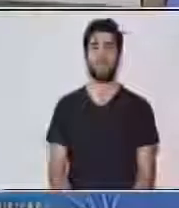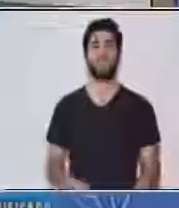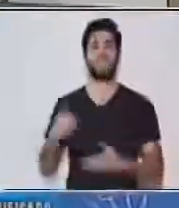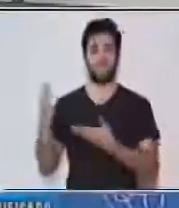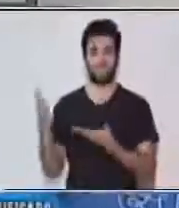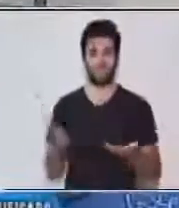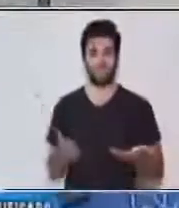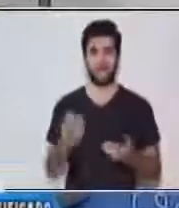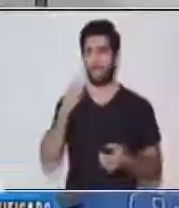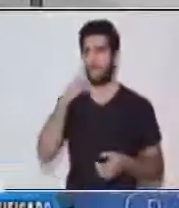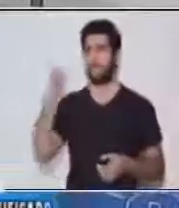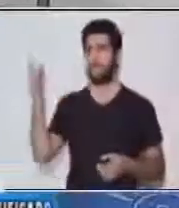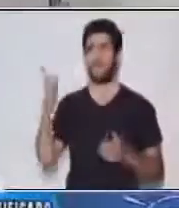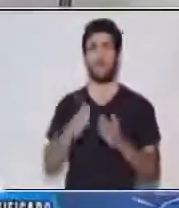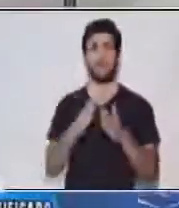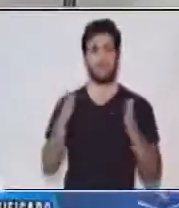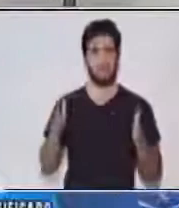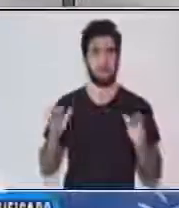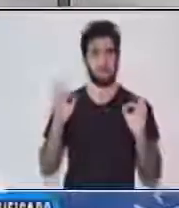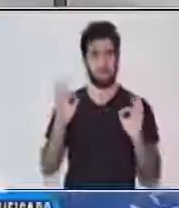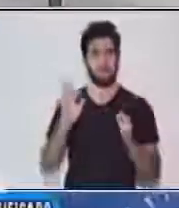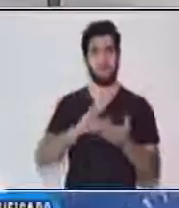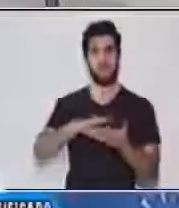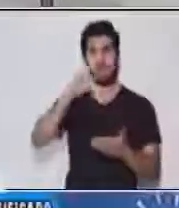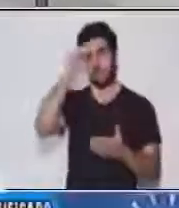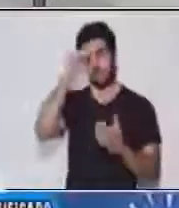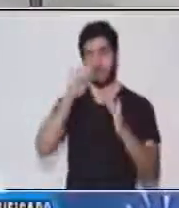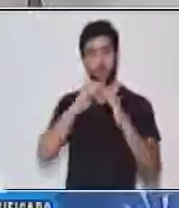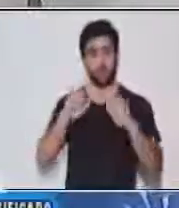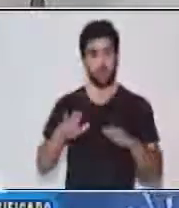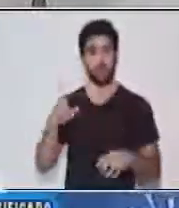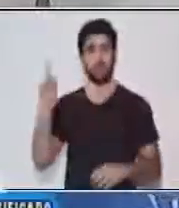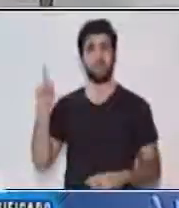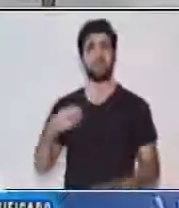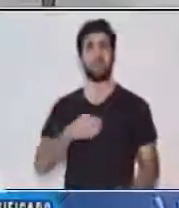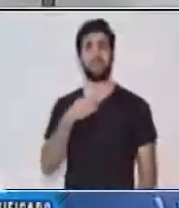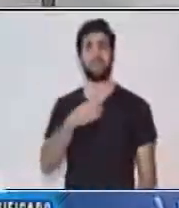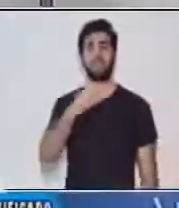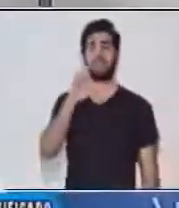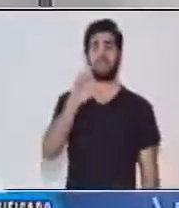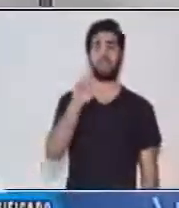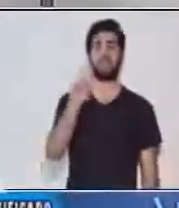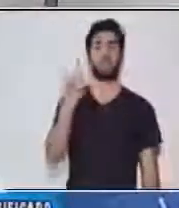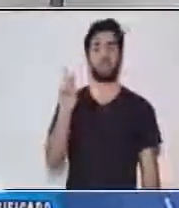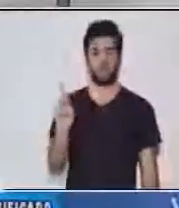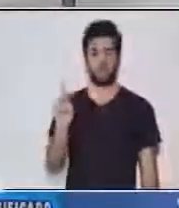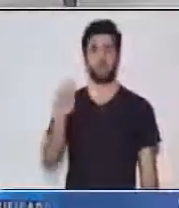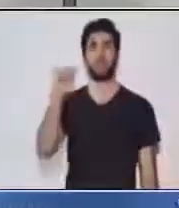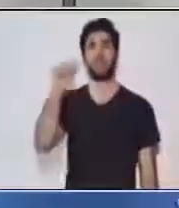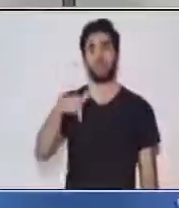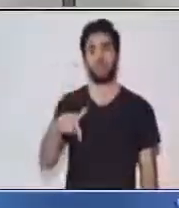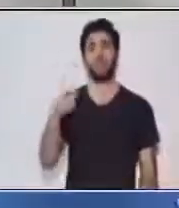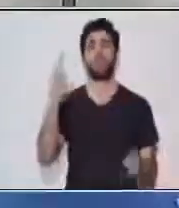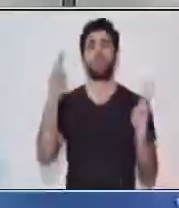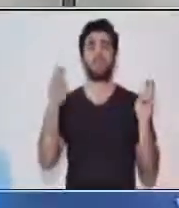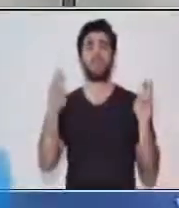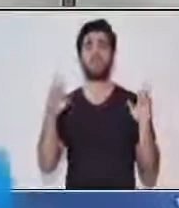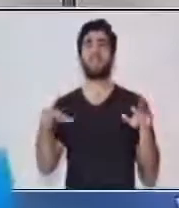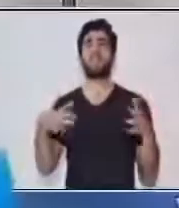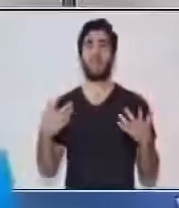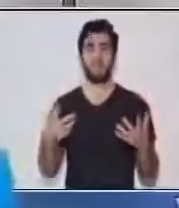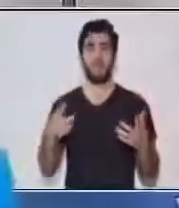Bienvenido a este espacio educativo Aprende en Casa. Soy Edinova y en esta oportunidad desarrollaré el tema